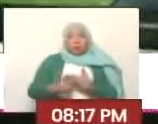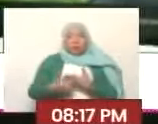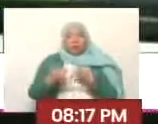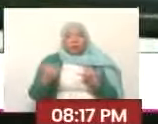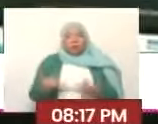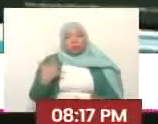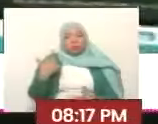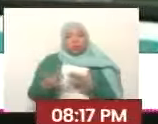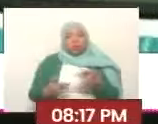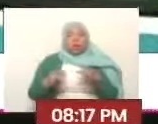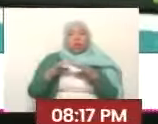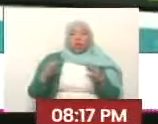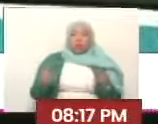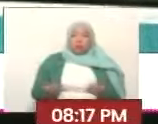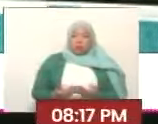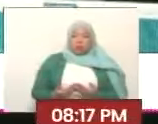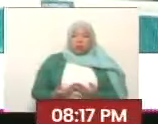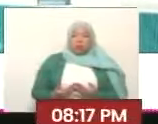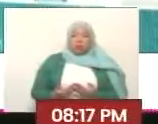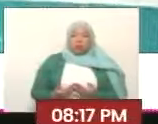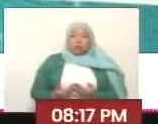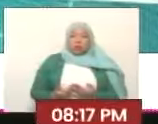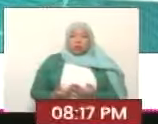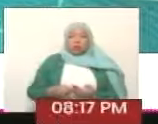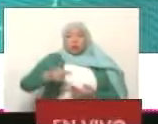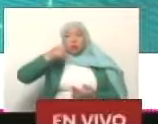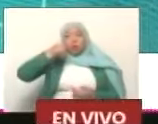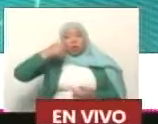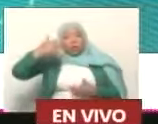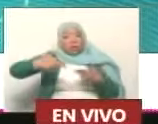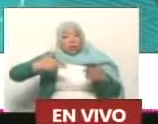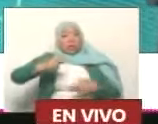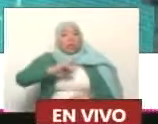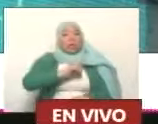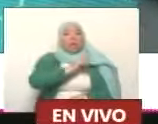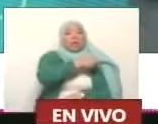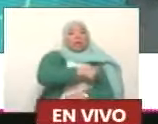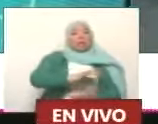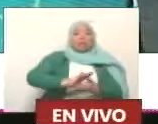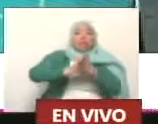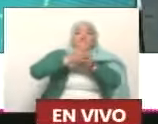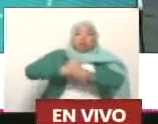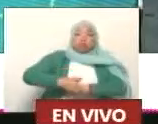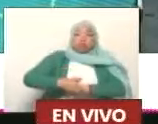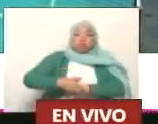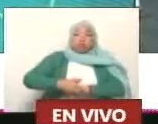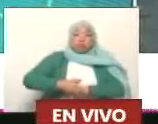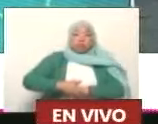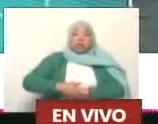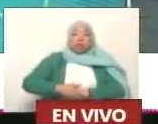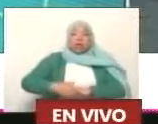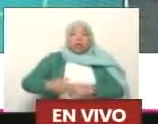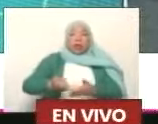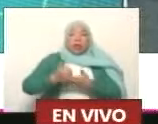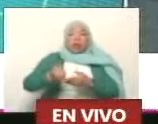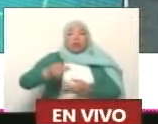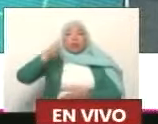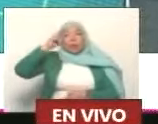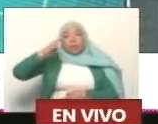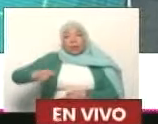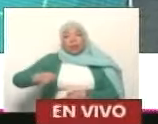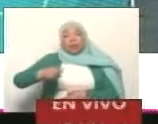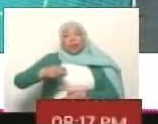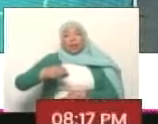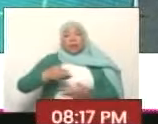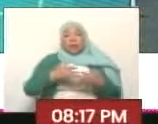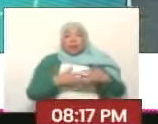está siendo mundial, el cese al fuego en Gaza, el cese de la ayuda militar que el